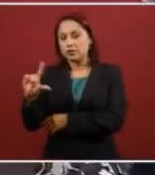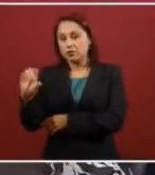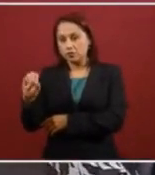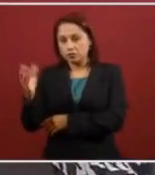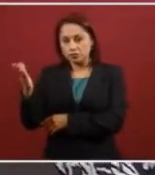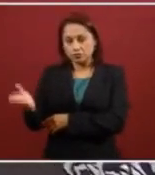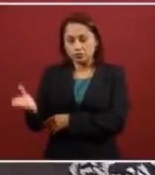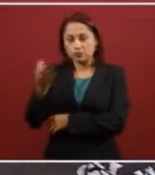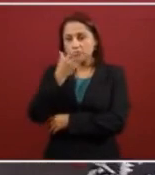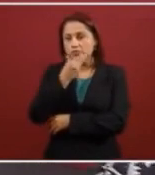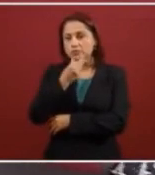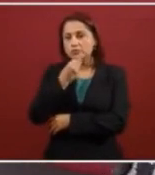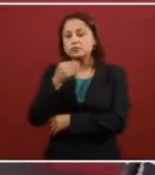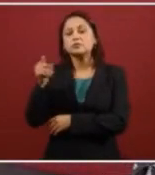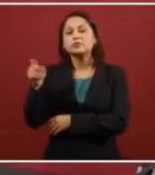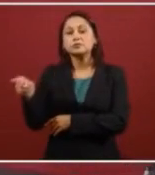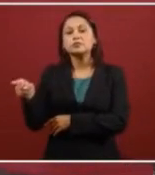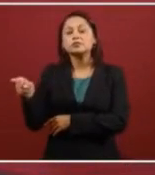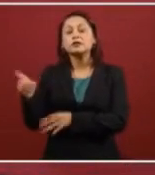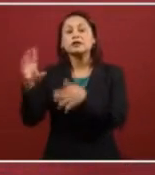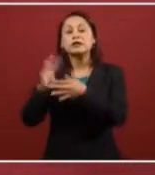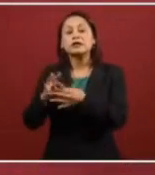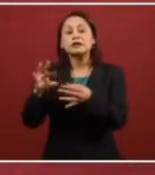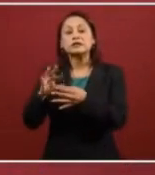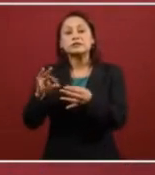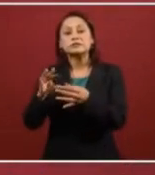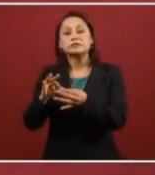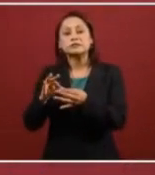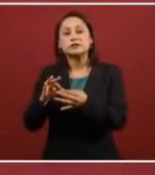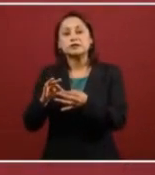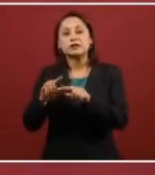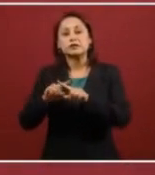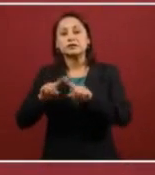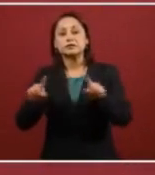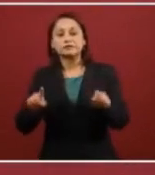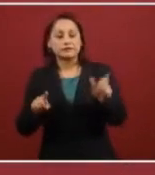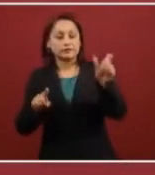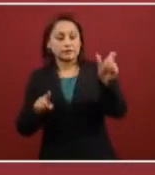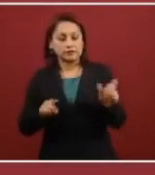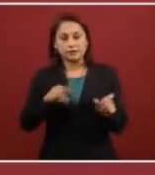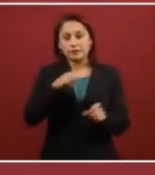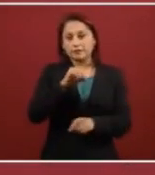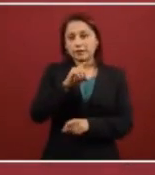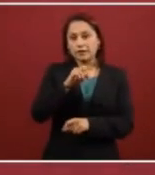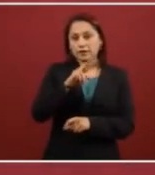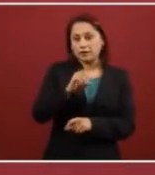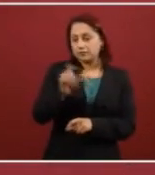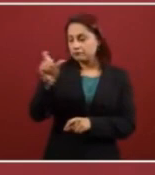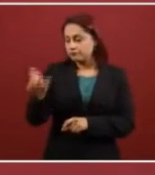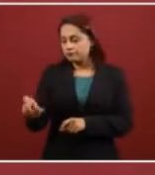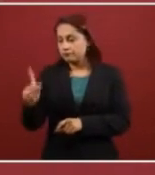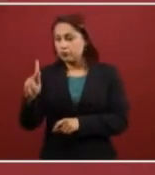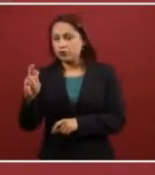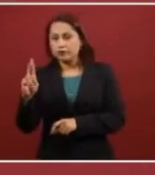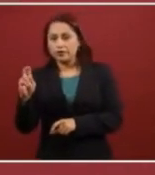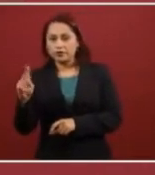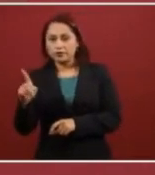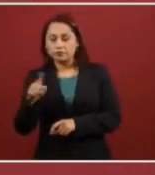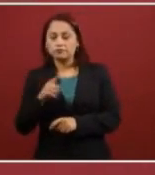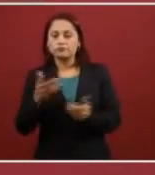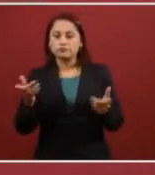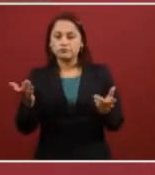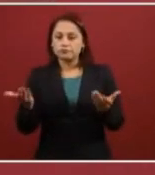Que la diferencia entre Madero y that the difference y Porfirio between Díaz. Madero and Porfirio Díaz. Dice, he said.